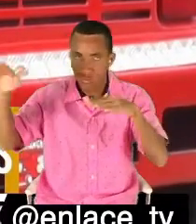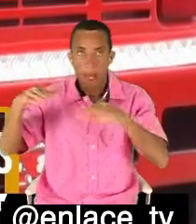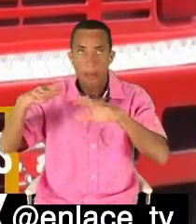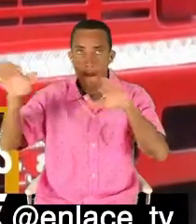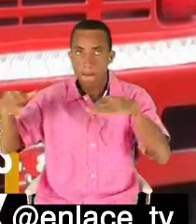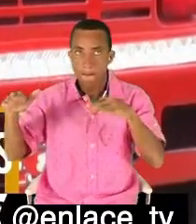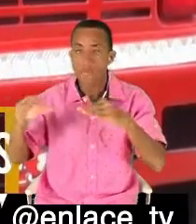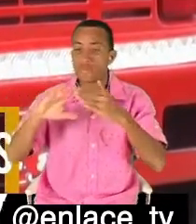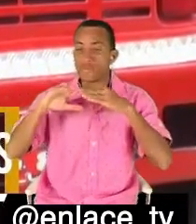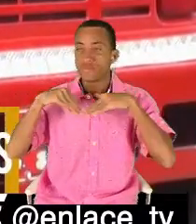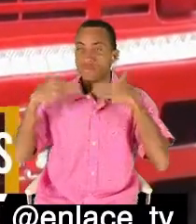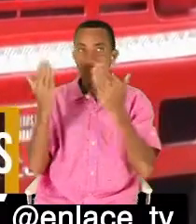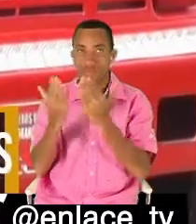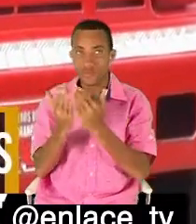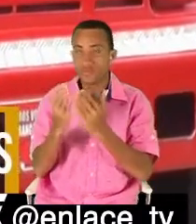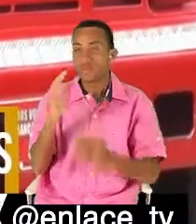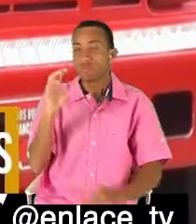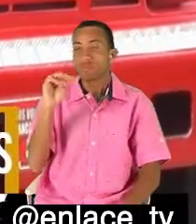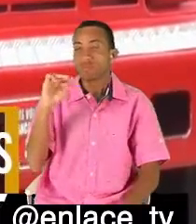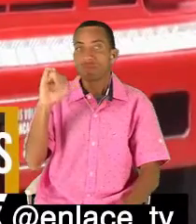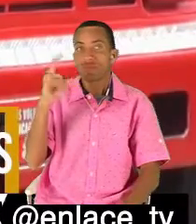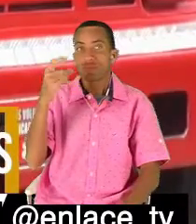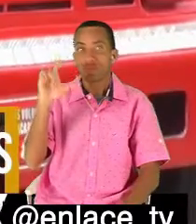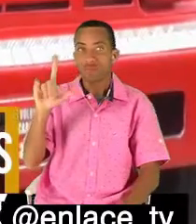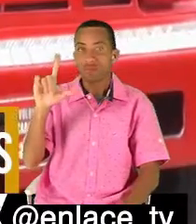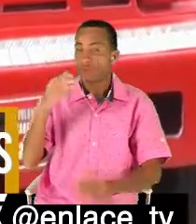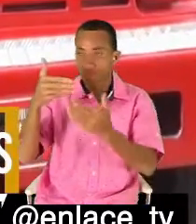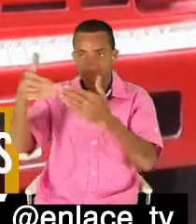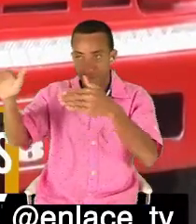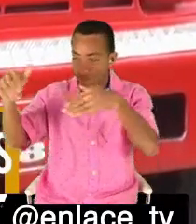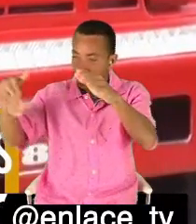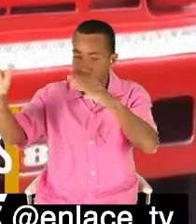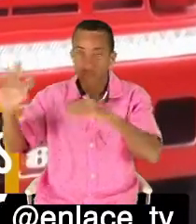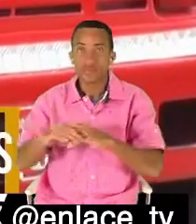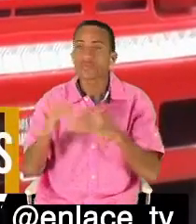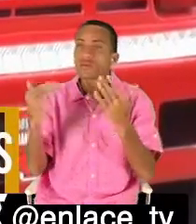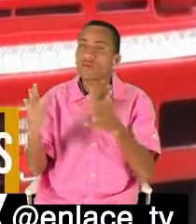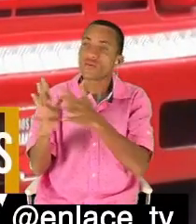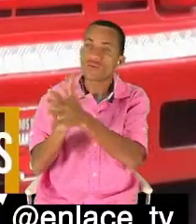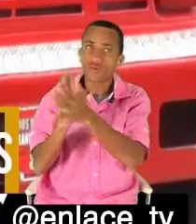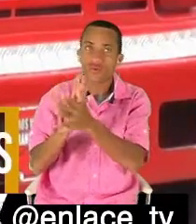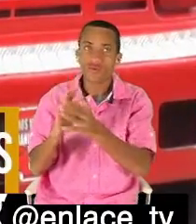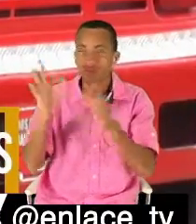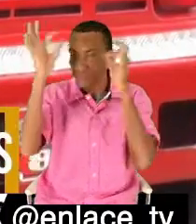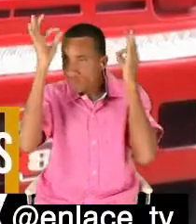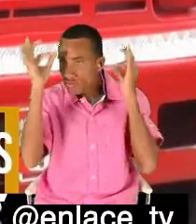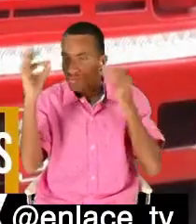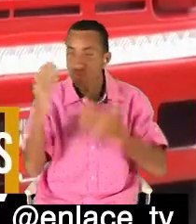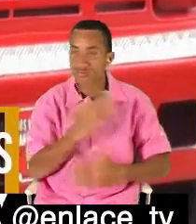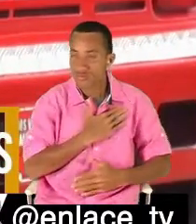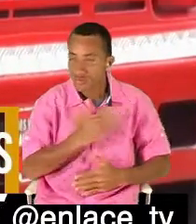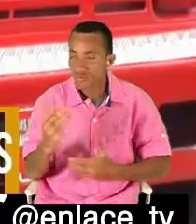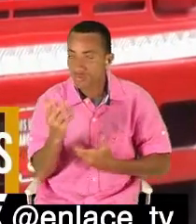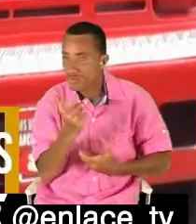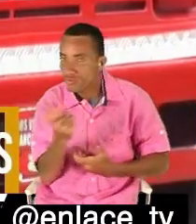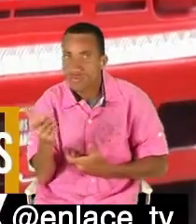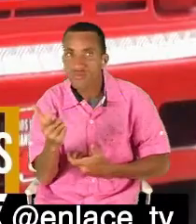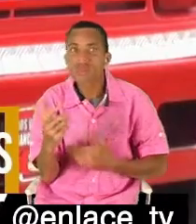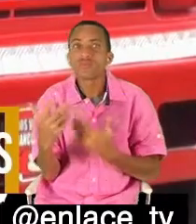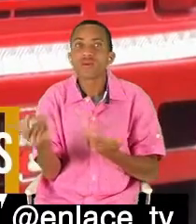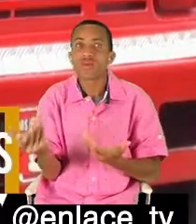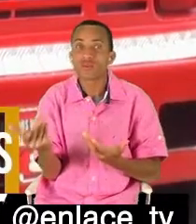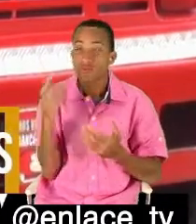del colegio Miguel Antonio Caro. Para ampliarnos un poco de cuál es el avance o el informe que tiene hasta el momento Bomberos Voluntarios sobre lo que se registra aquí en